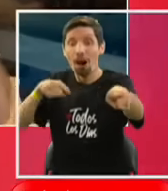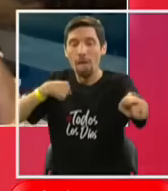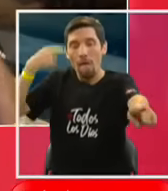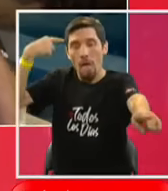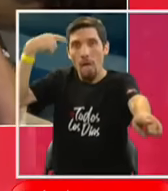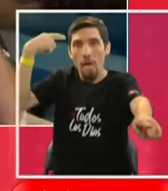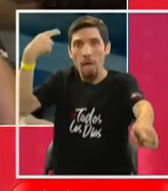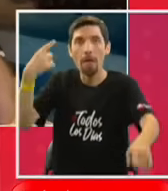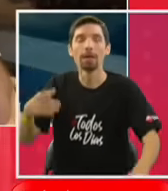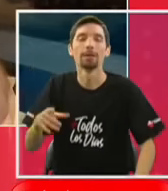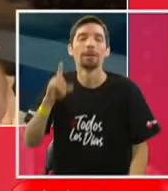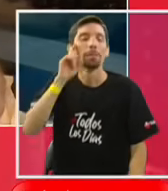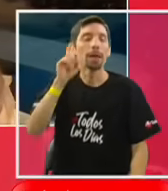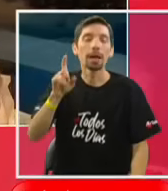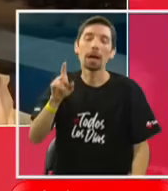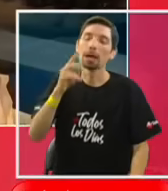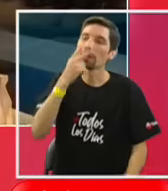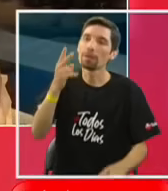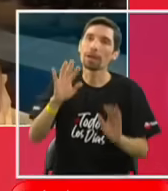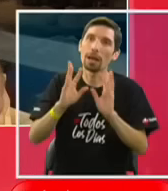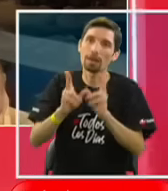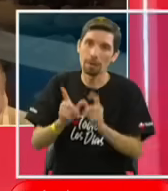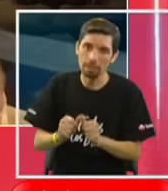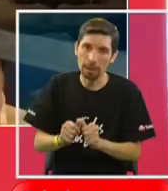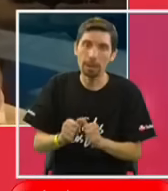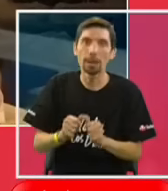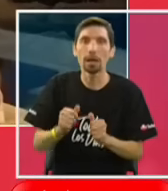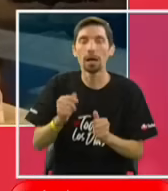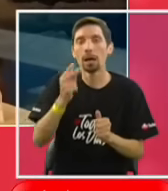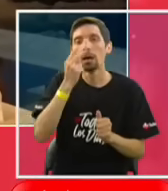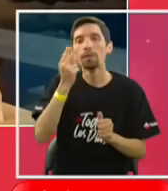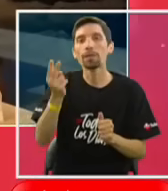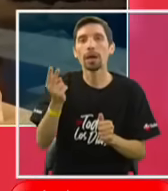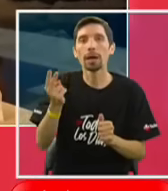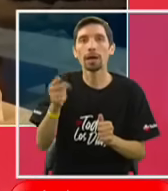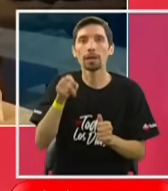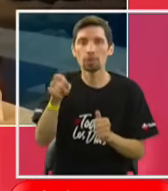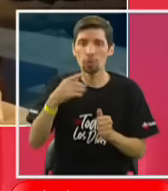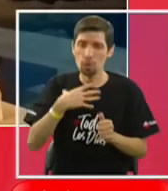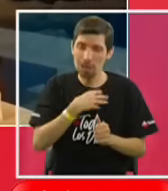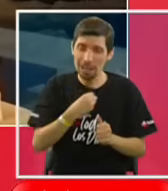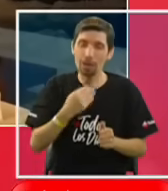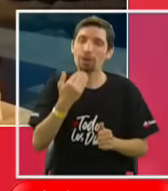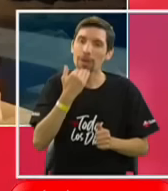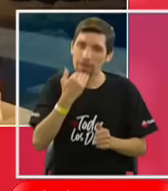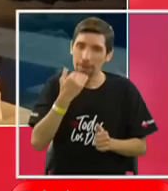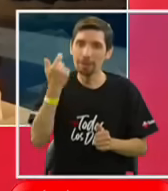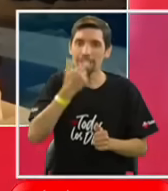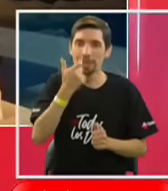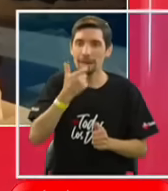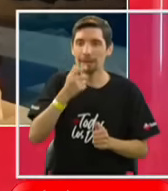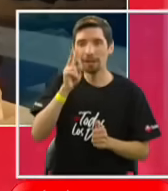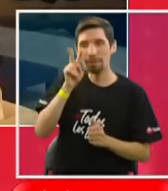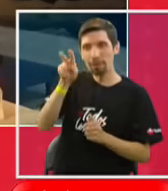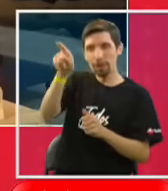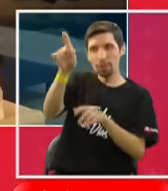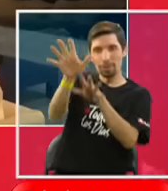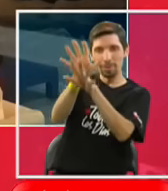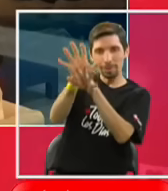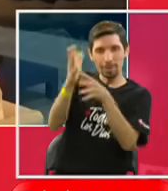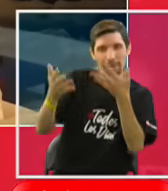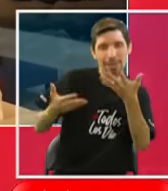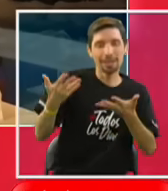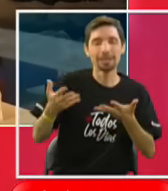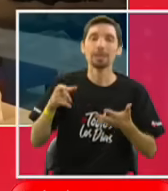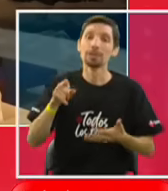Me encantó ver a tu familia. Me encantó, sí, ver cómo además tus hijos se reían de tu rutina. Veo